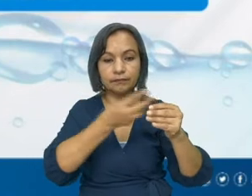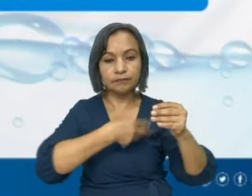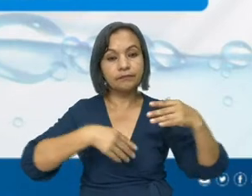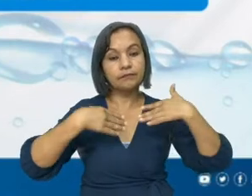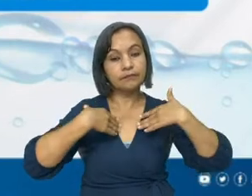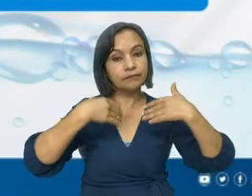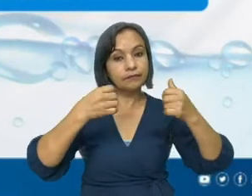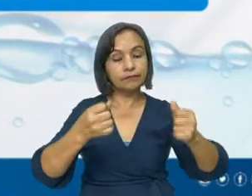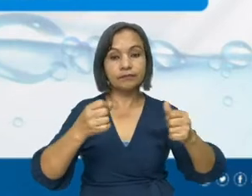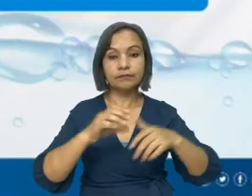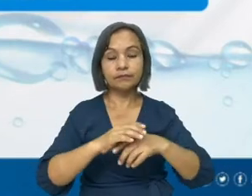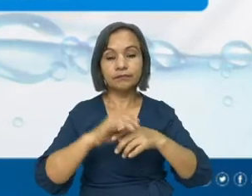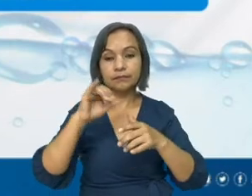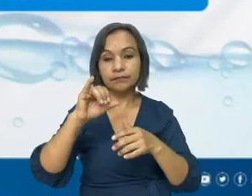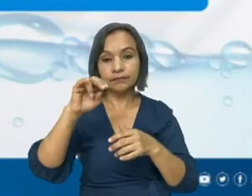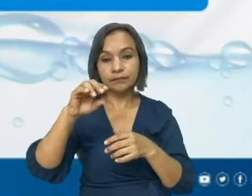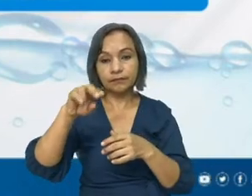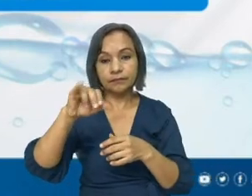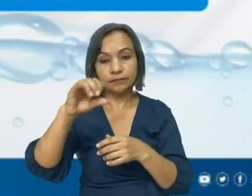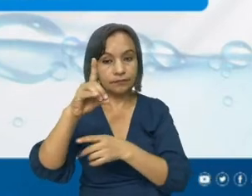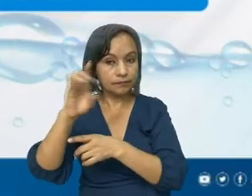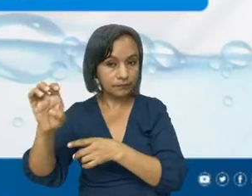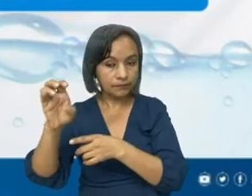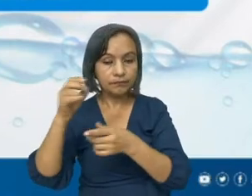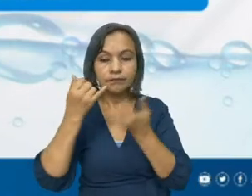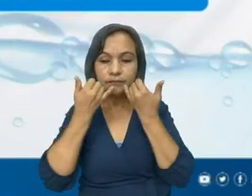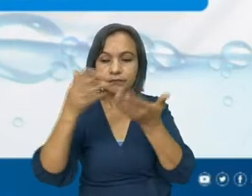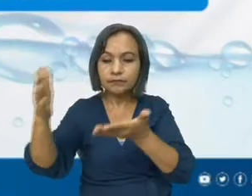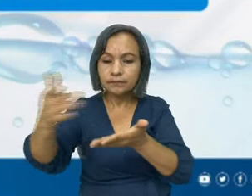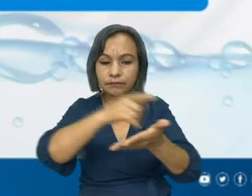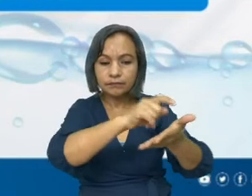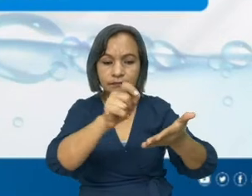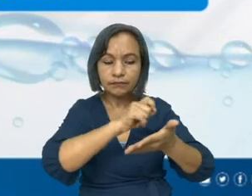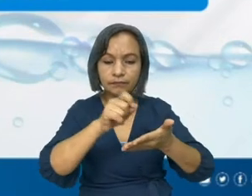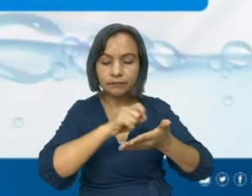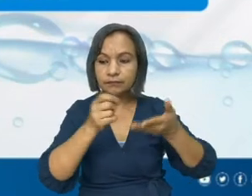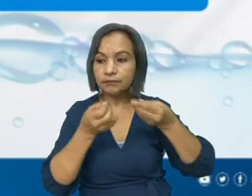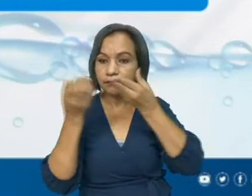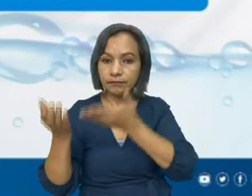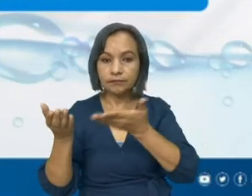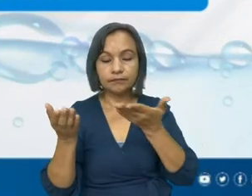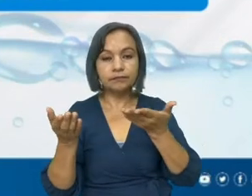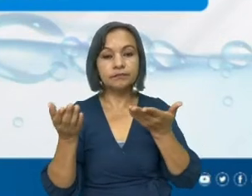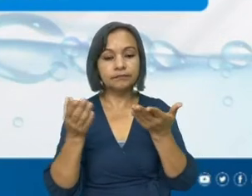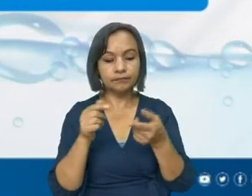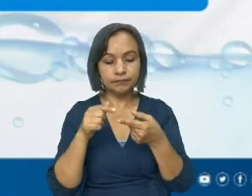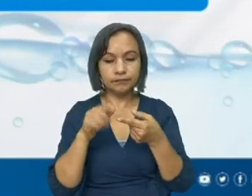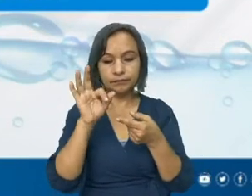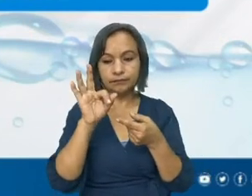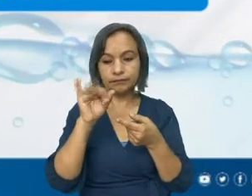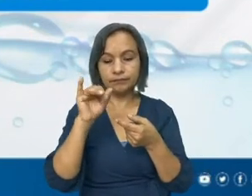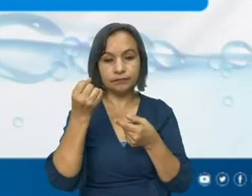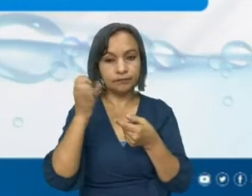Salud, el INIDE, que es el que recoge toda esta información para después darla a conocer, y nosotros. Entonces, hay